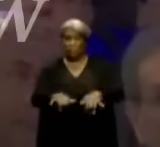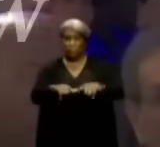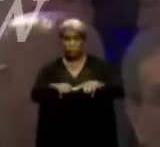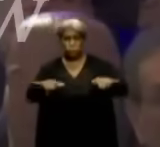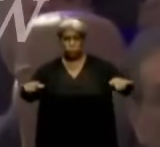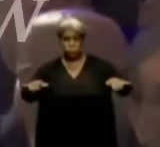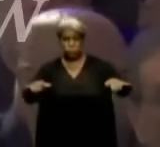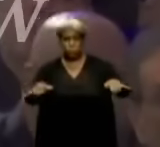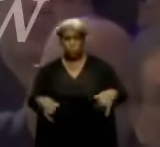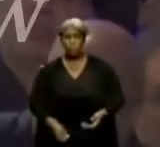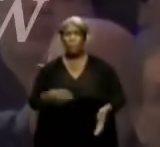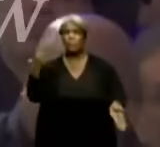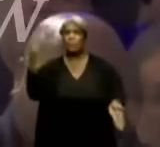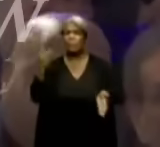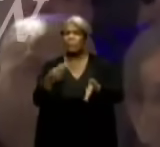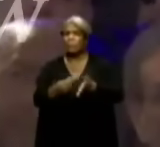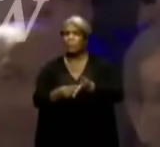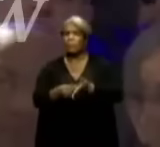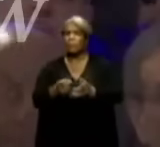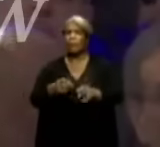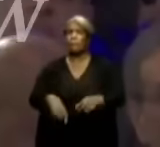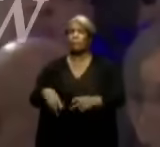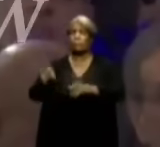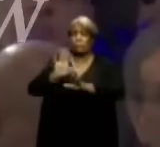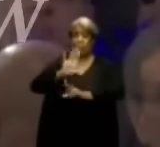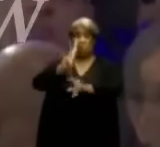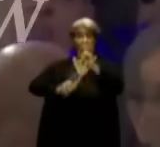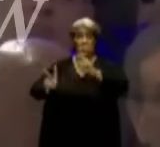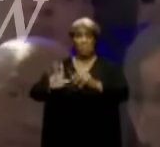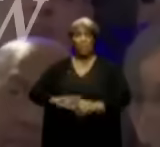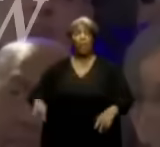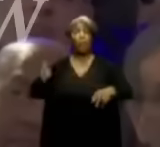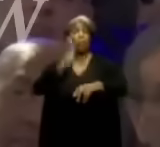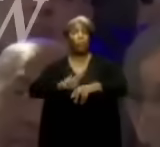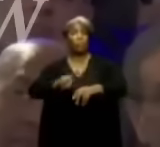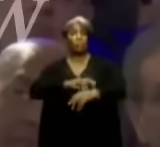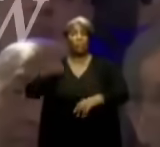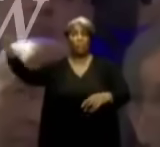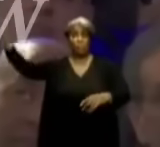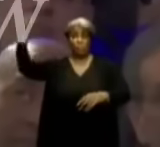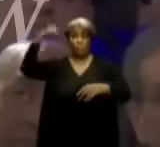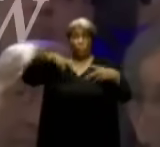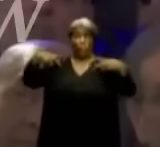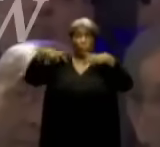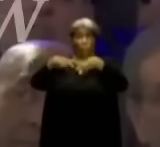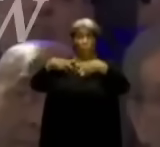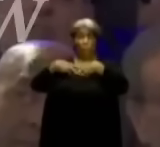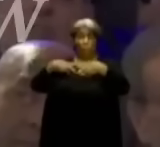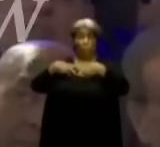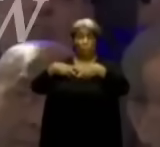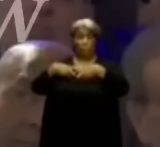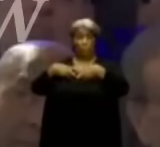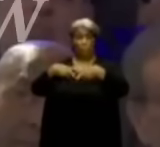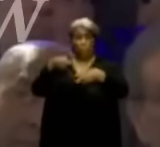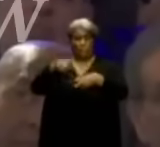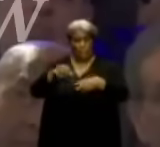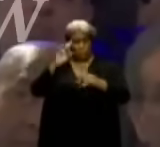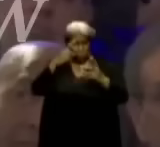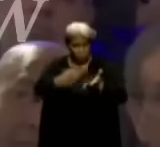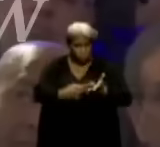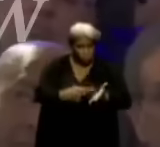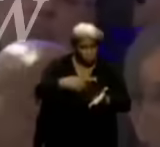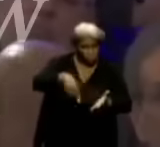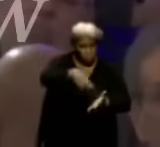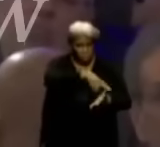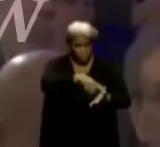personas que están generando energía limpia desde sus casas con paneles solares. Yo leí la última propuesta que mandaron a las